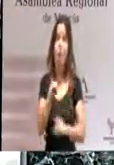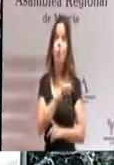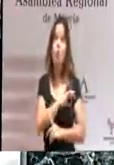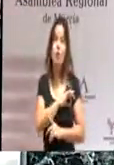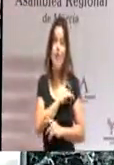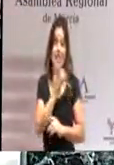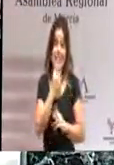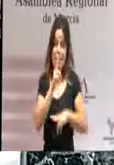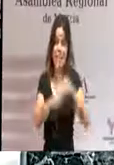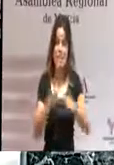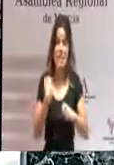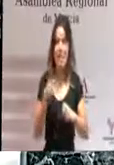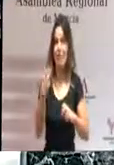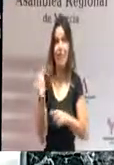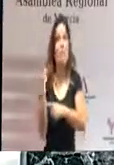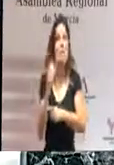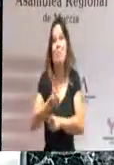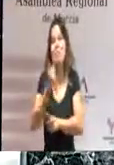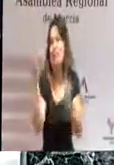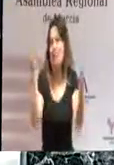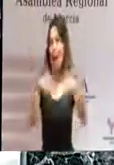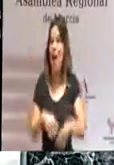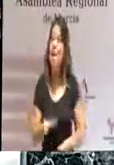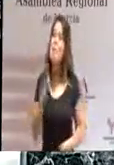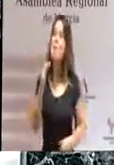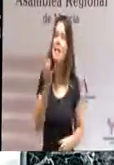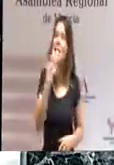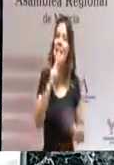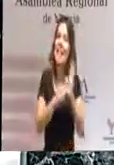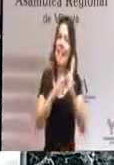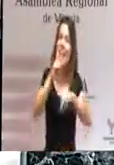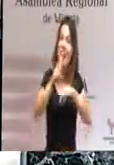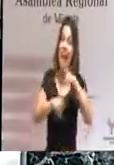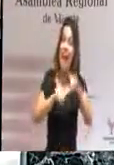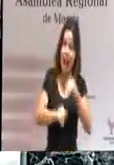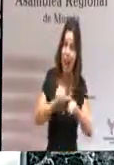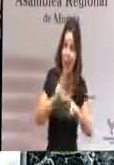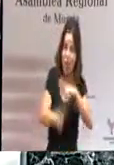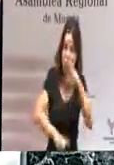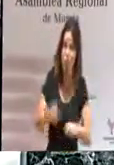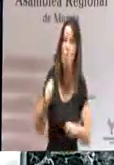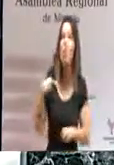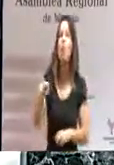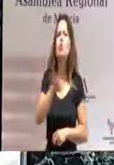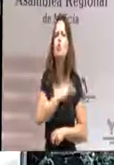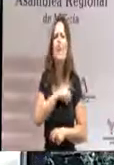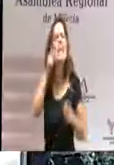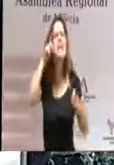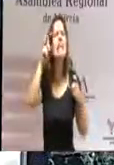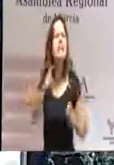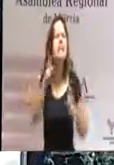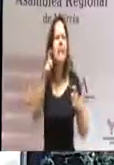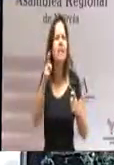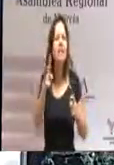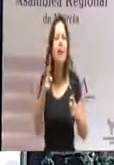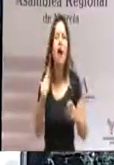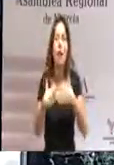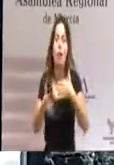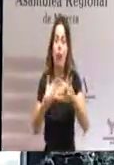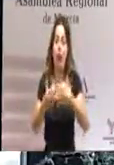tendría más representación. Es más, con esa ley electoral que usted intentó fabricar a